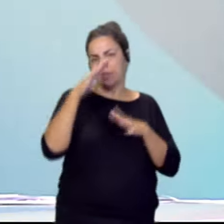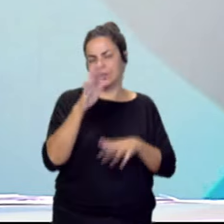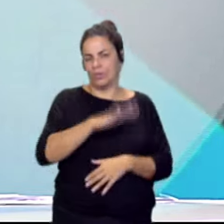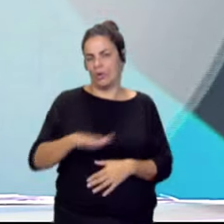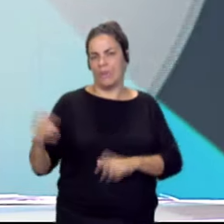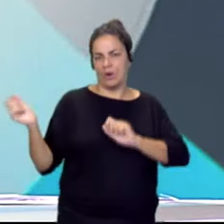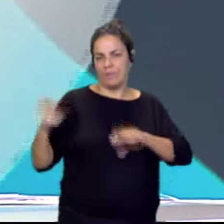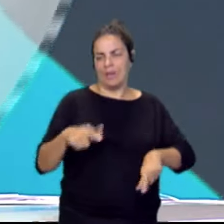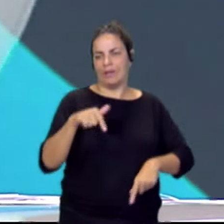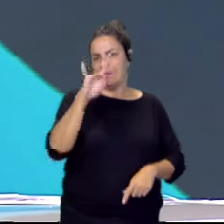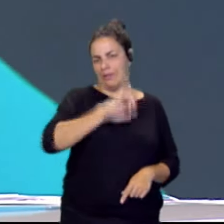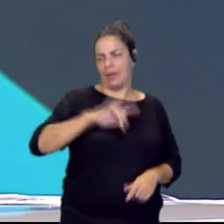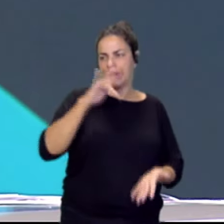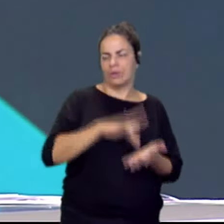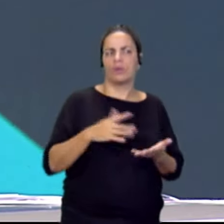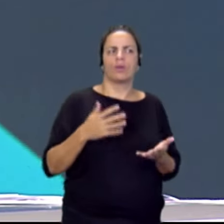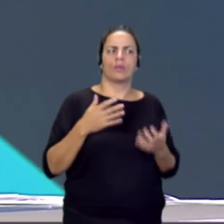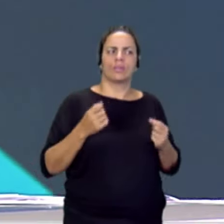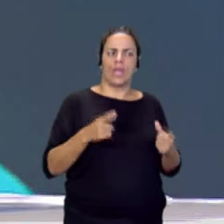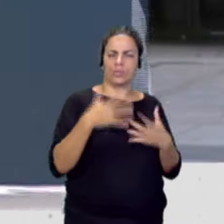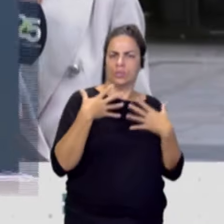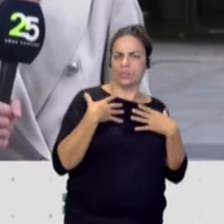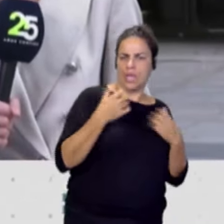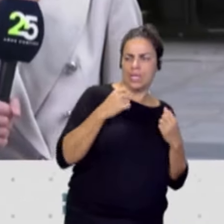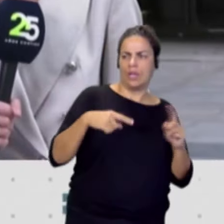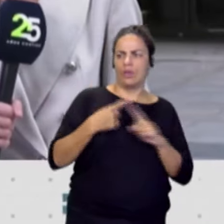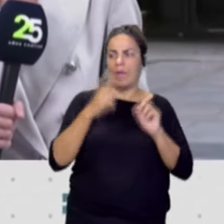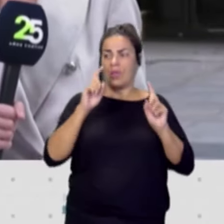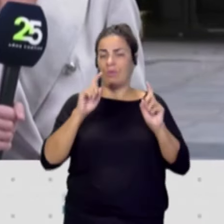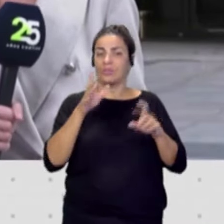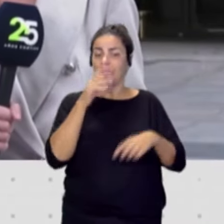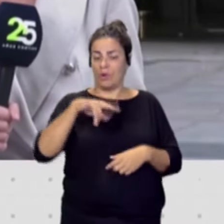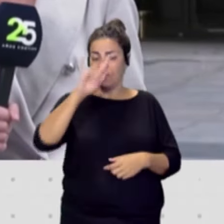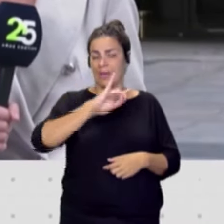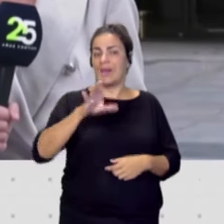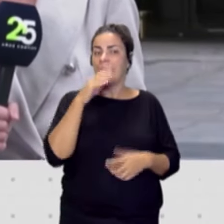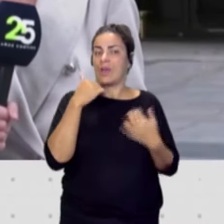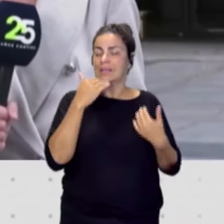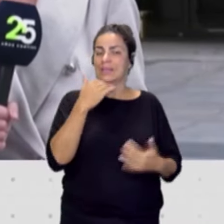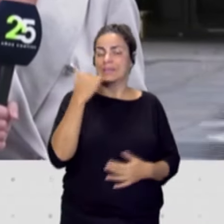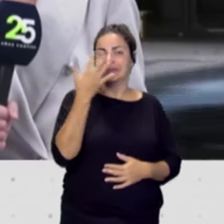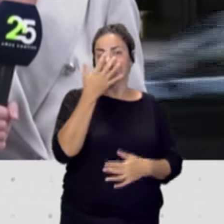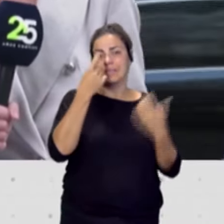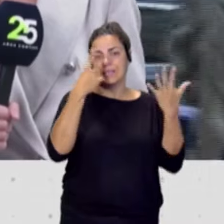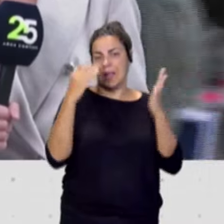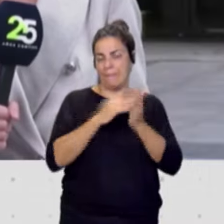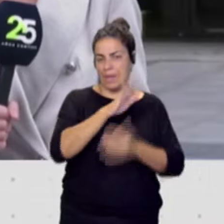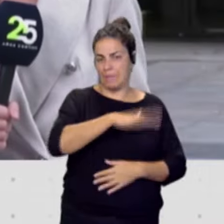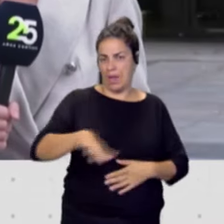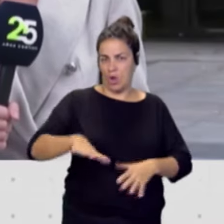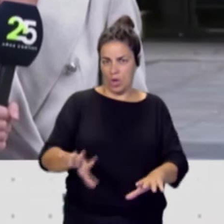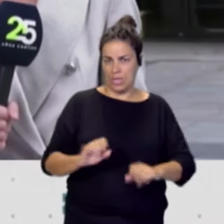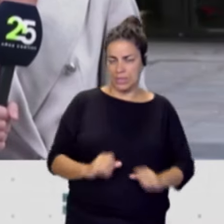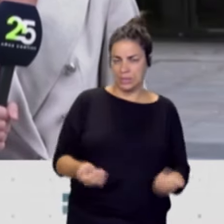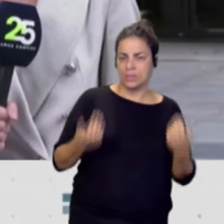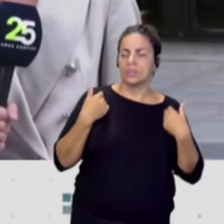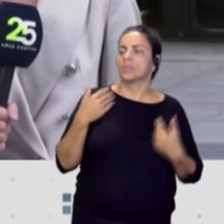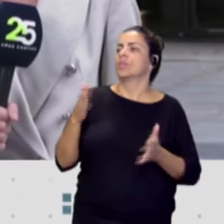también de educación, de los casi 6.000 menores que acoge en estos momentos Canarias. Silvia Mascareño, cuéntanos, ¿va a ser un encuentro a puerta